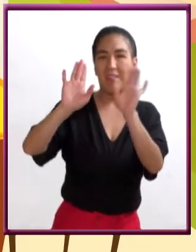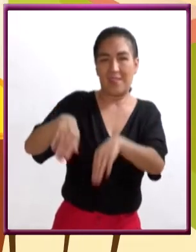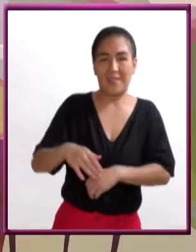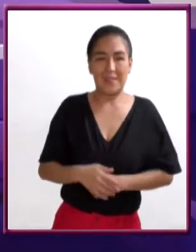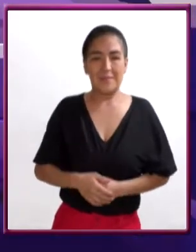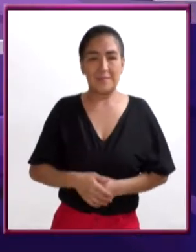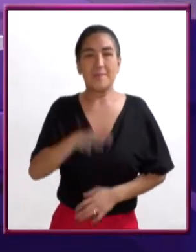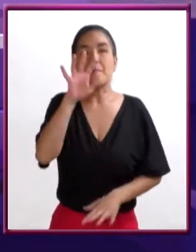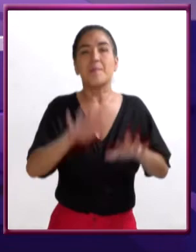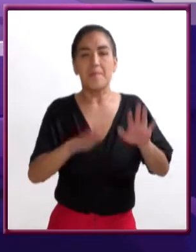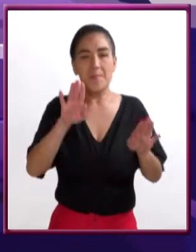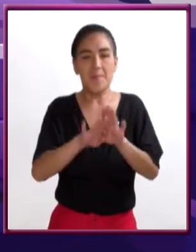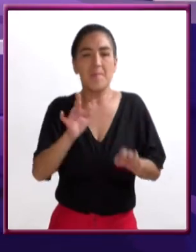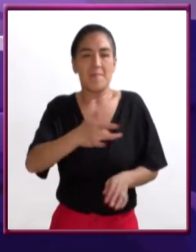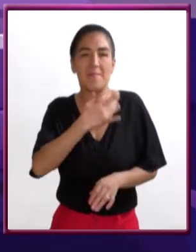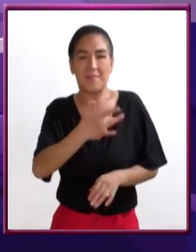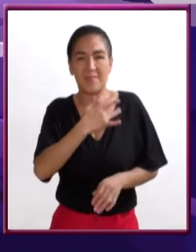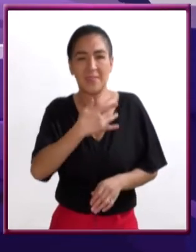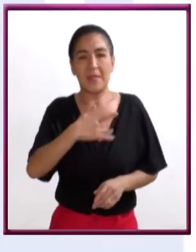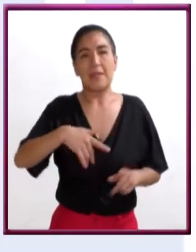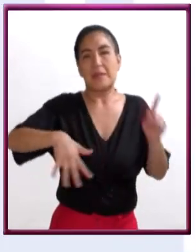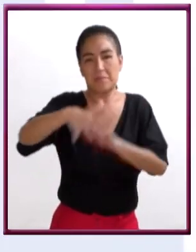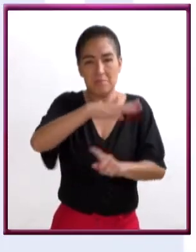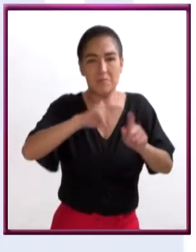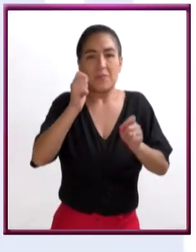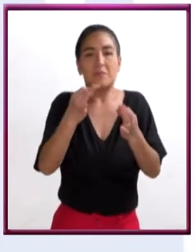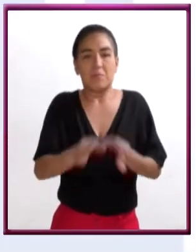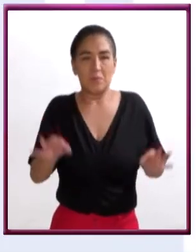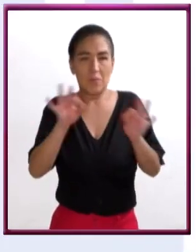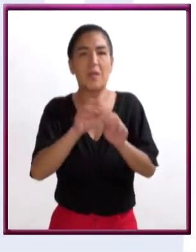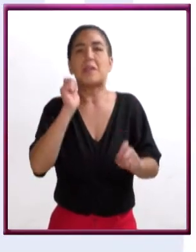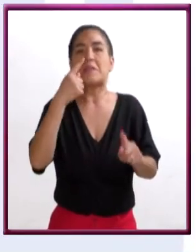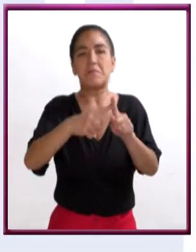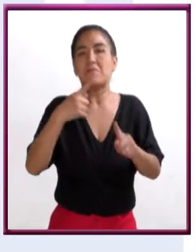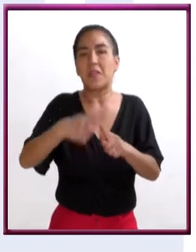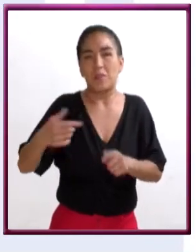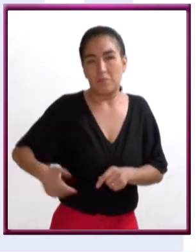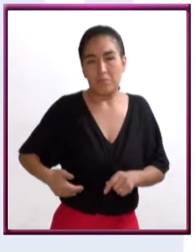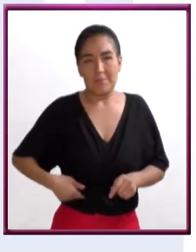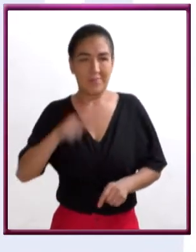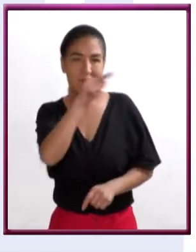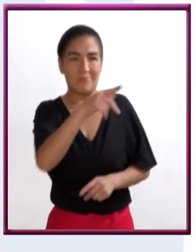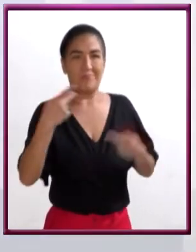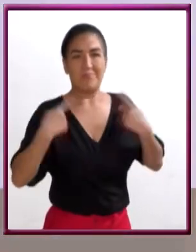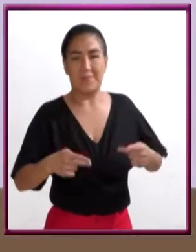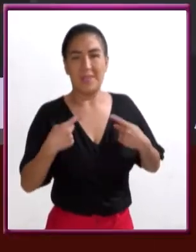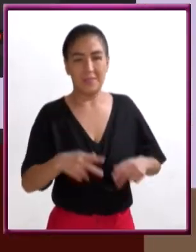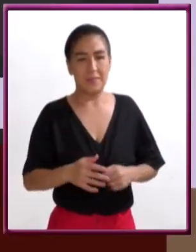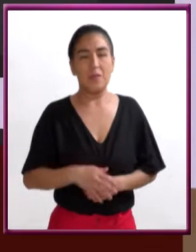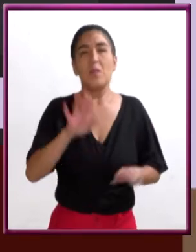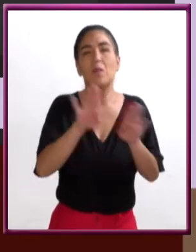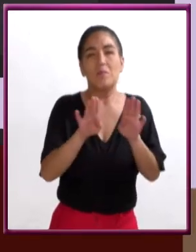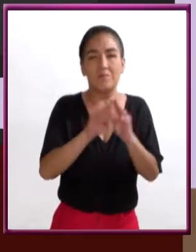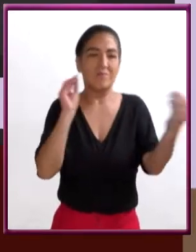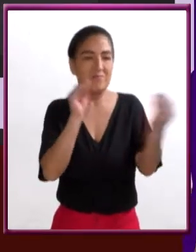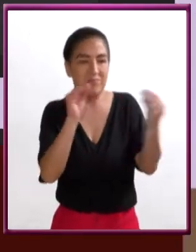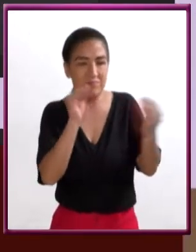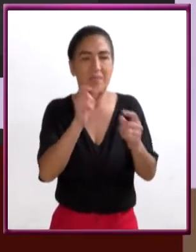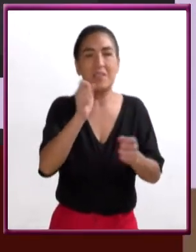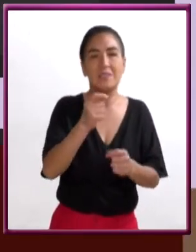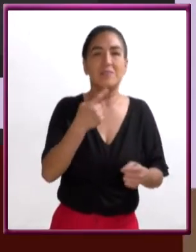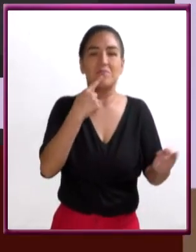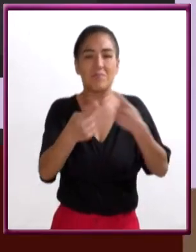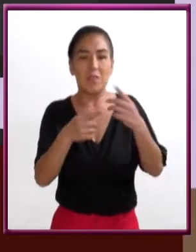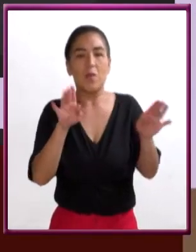estos. Sabotea procesos o hechos importantes y adjudica la culpa a la víctima. Discute y obliga a